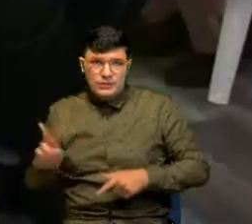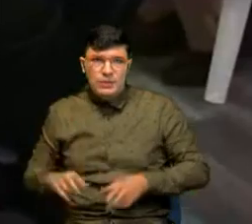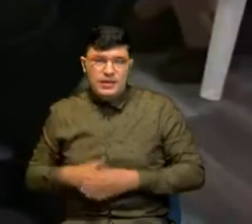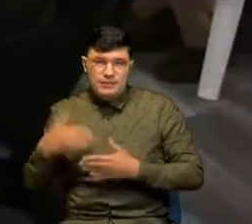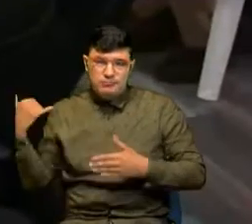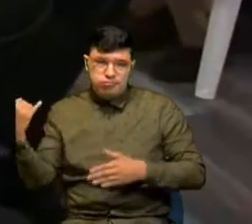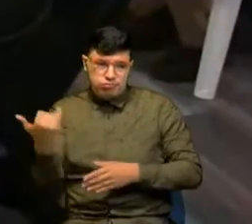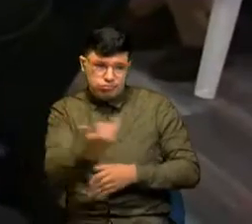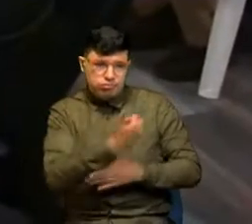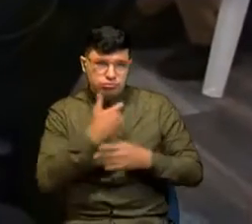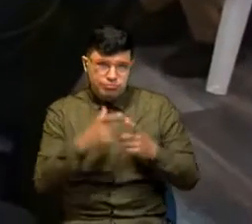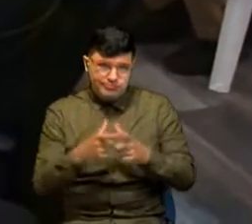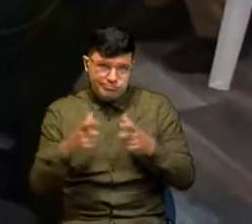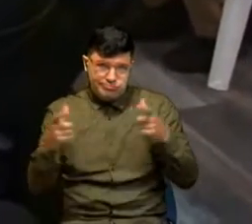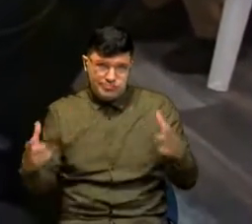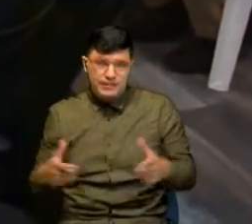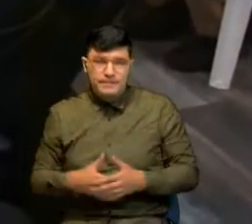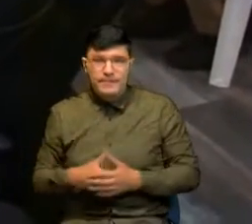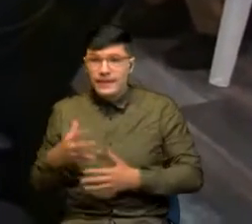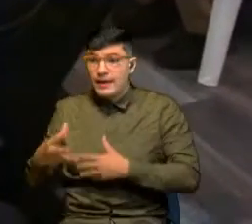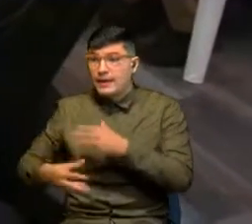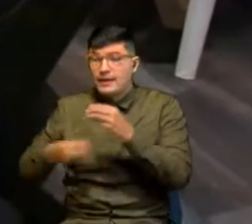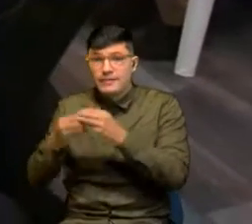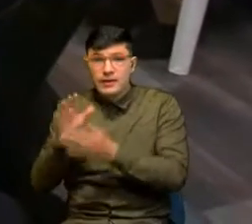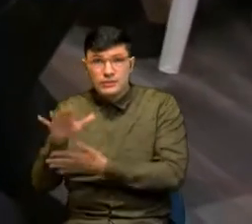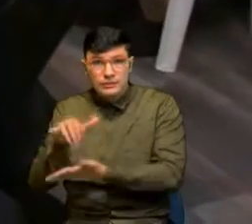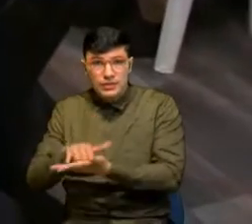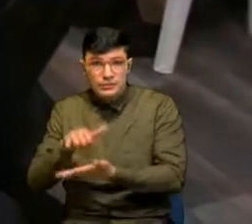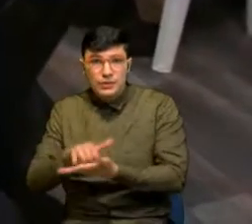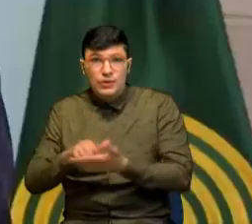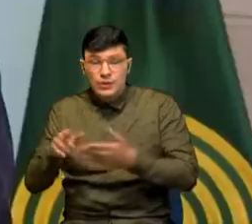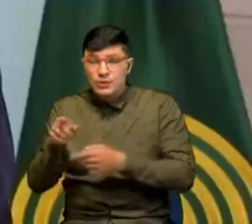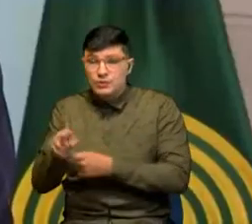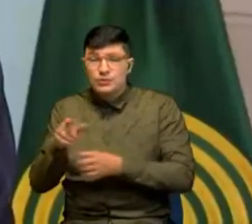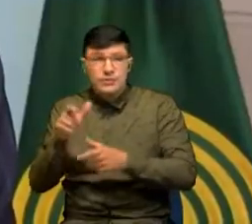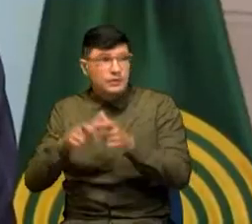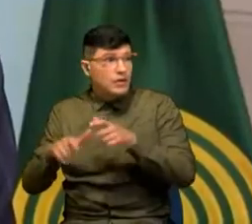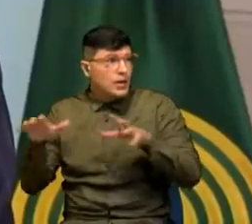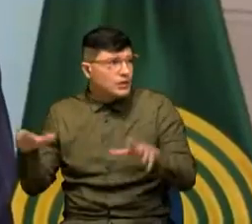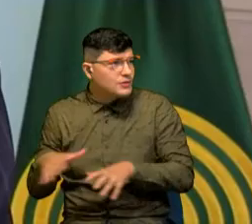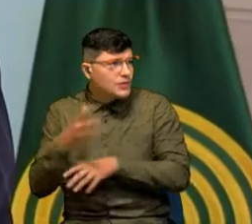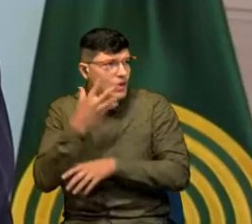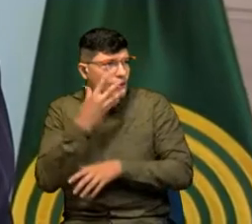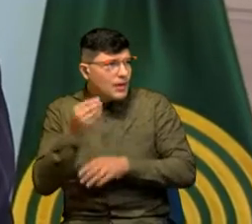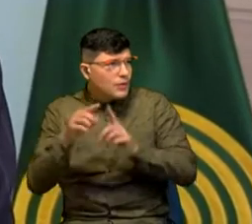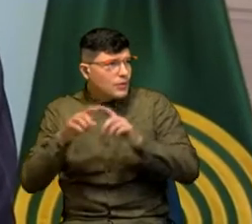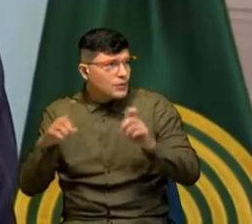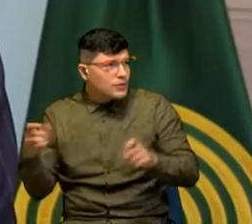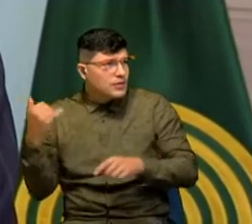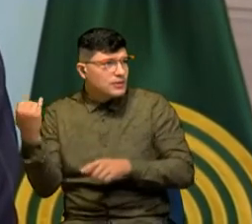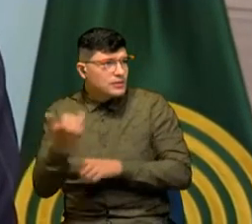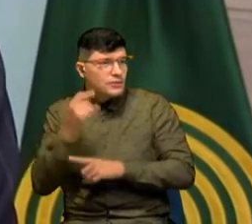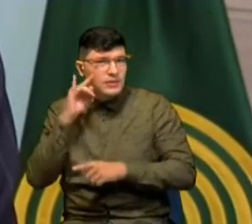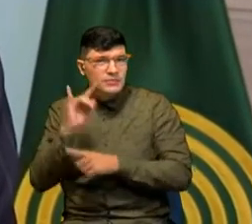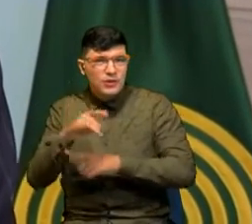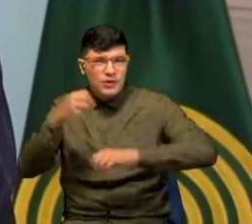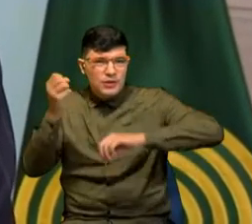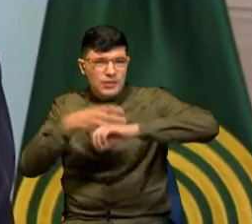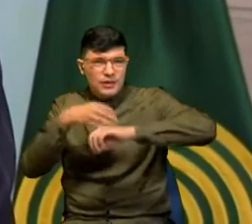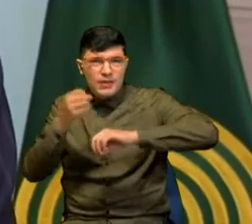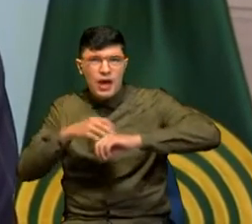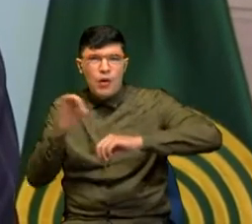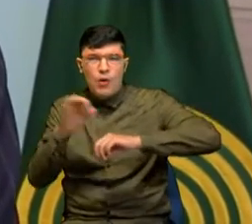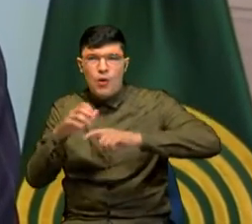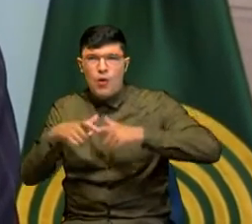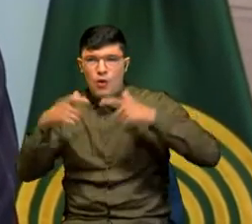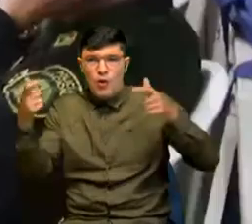ha incrementado este clase de delito, como lo decía, en los supermercados de grandes superficies y